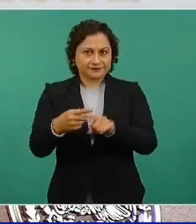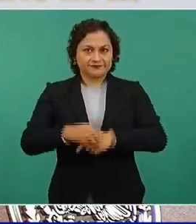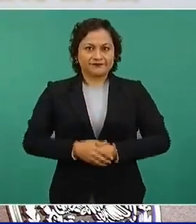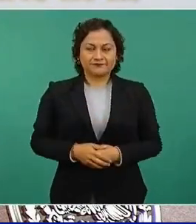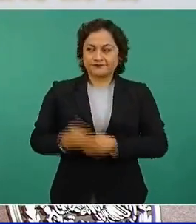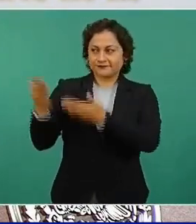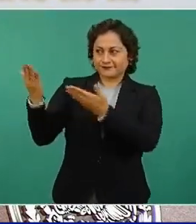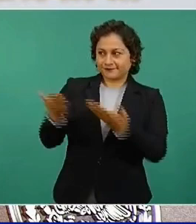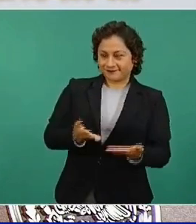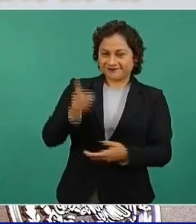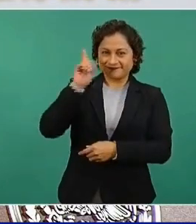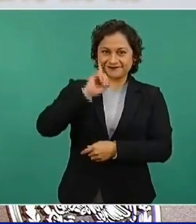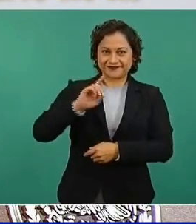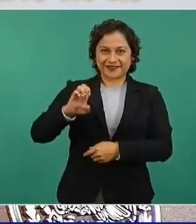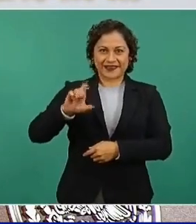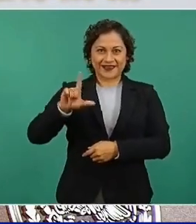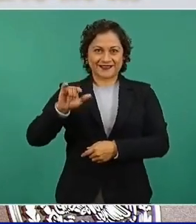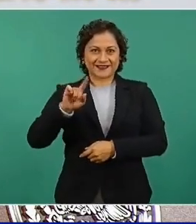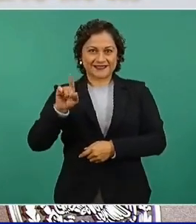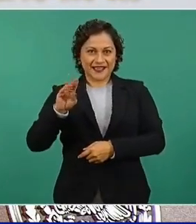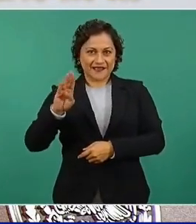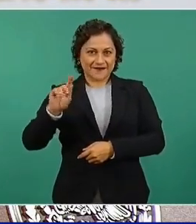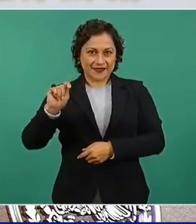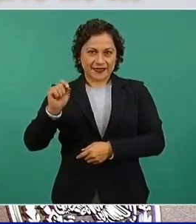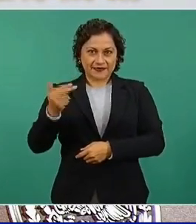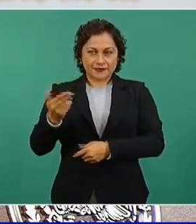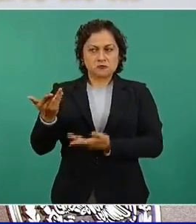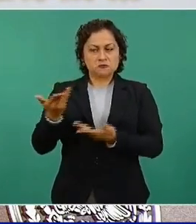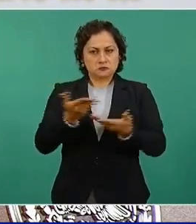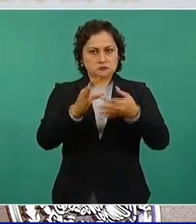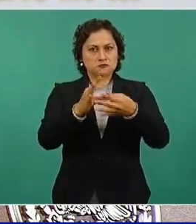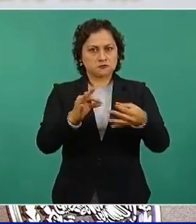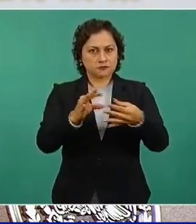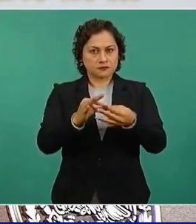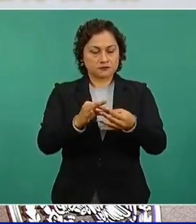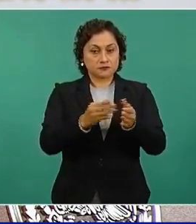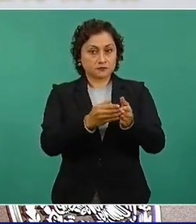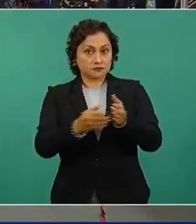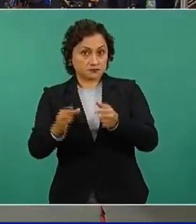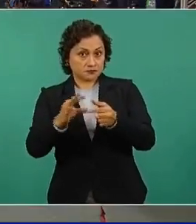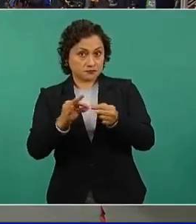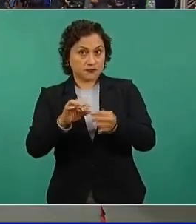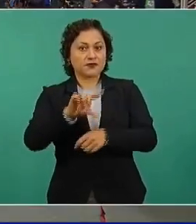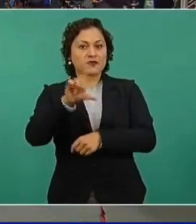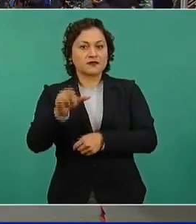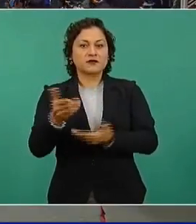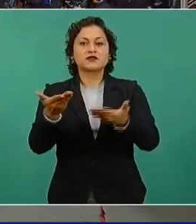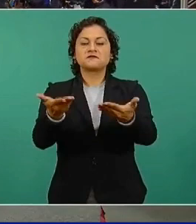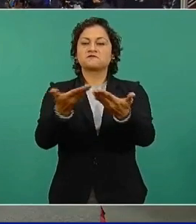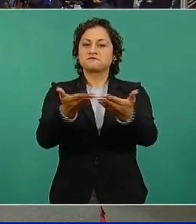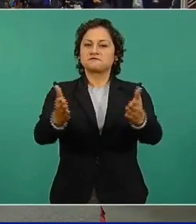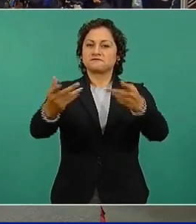Elizabeth García Vilchis y luego abrimos para preguntas y respuestas.